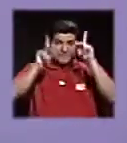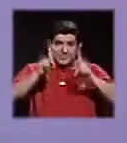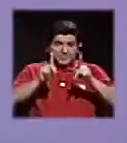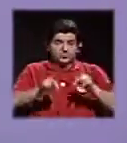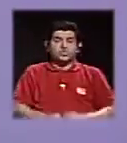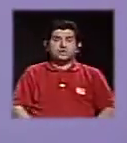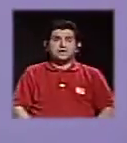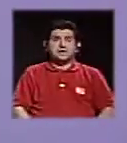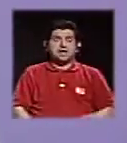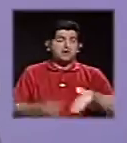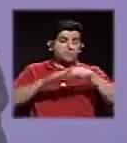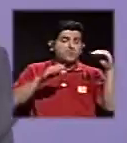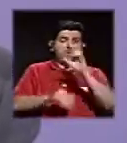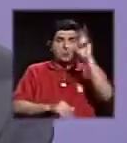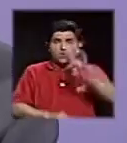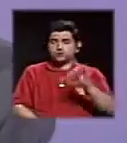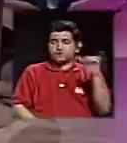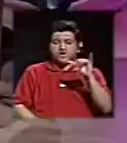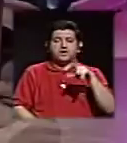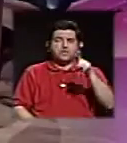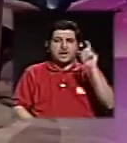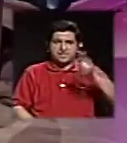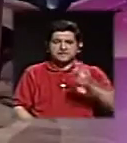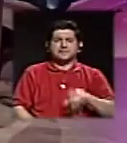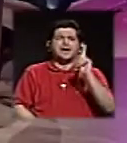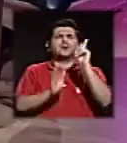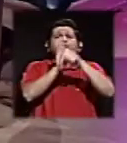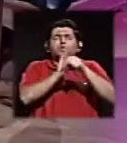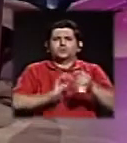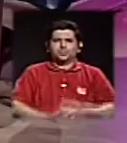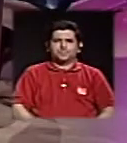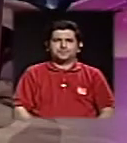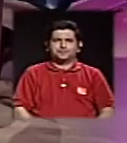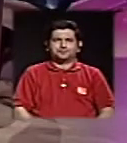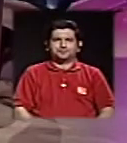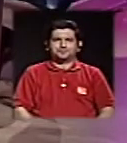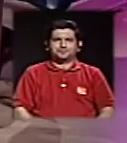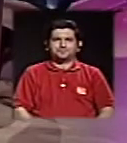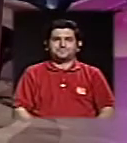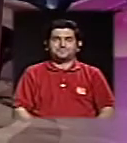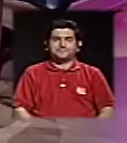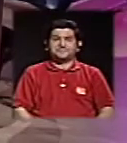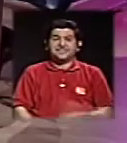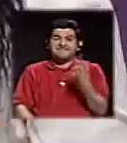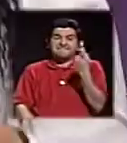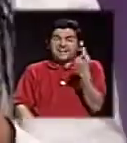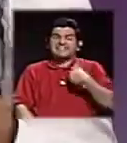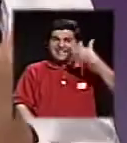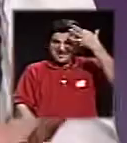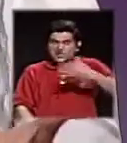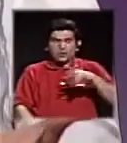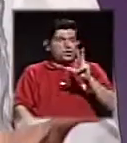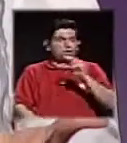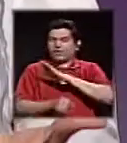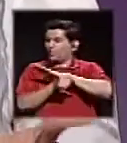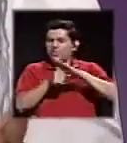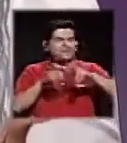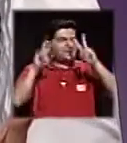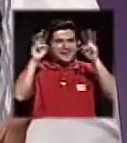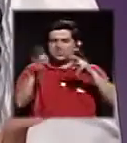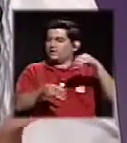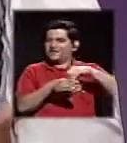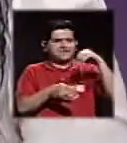que cambiar eso igual que todo el país o segundo para que si es bueno un gran pendiente yo creo que no es suficiente con el